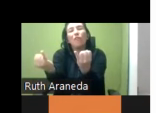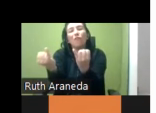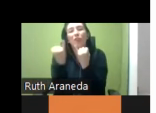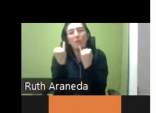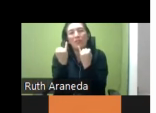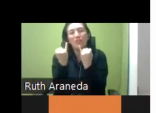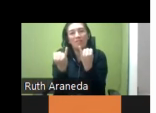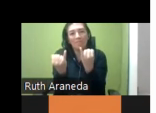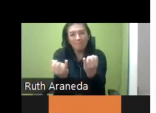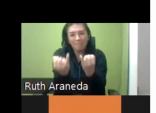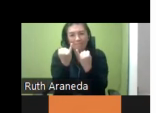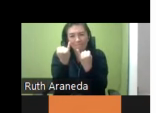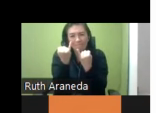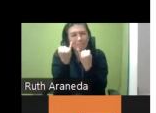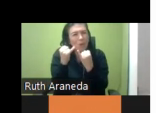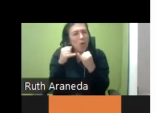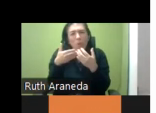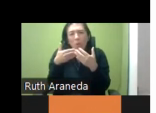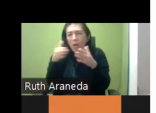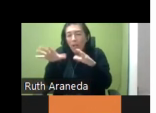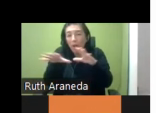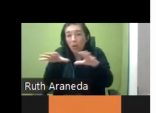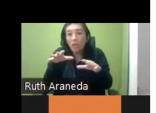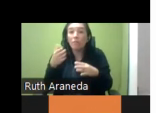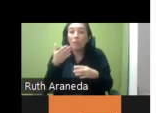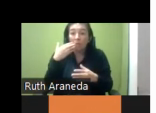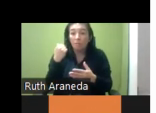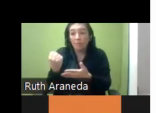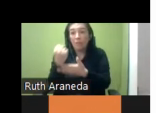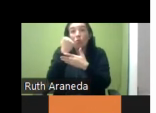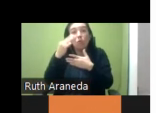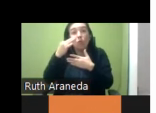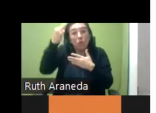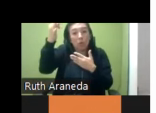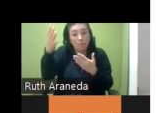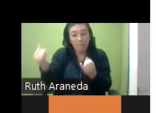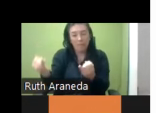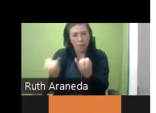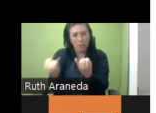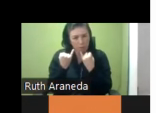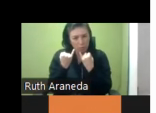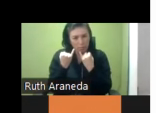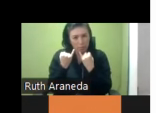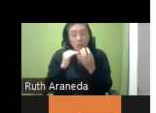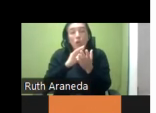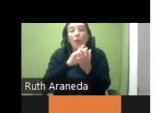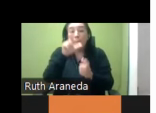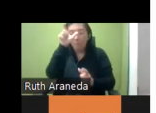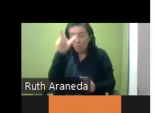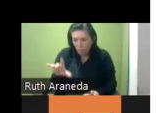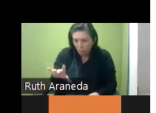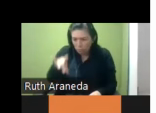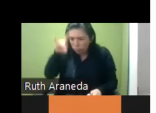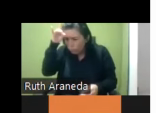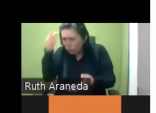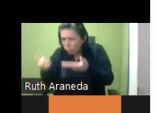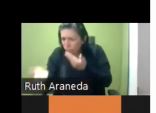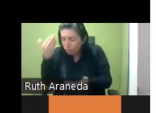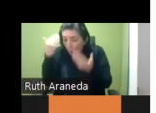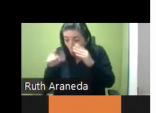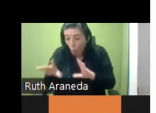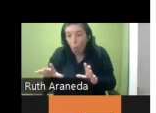algo o puede dar a futuro información. Entonces todo se registran los niveles